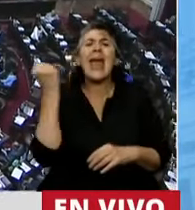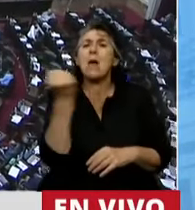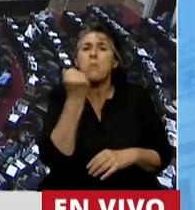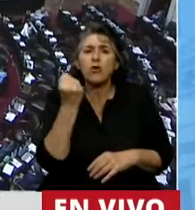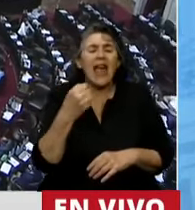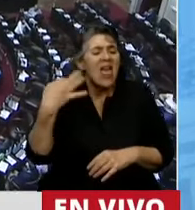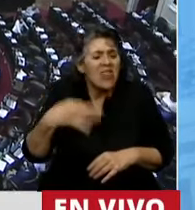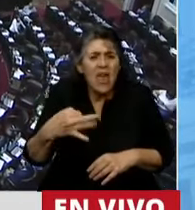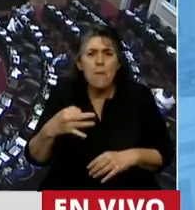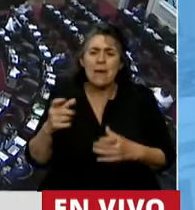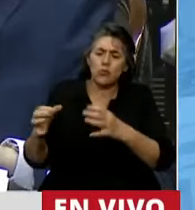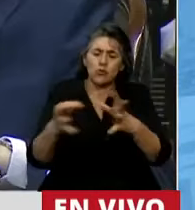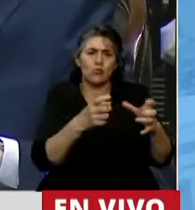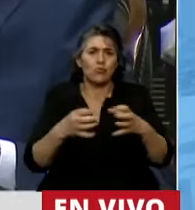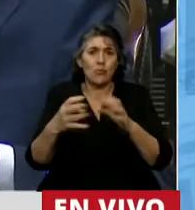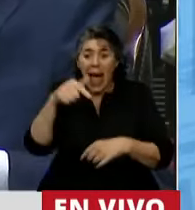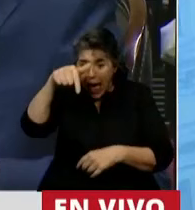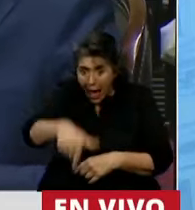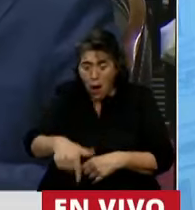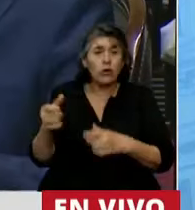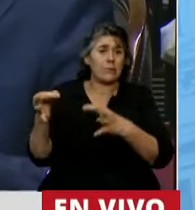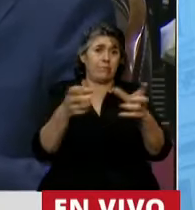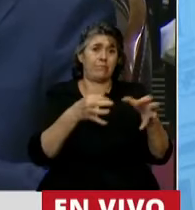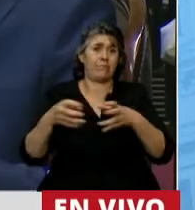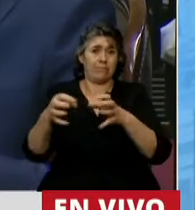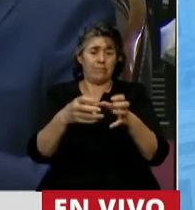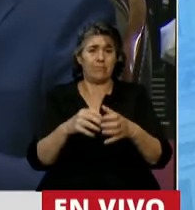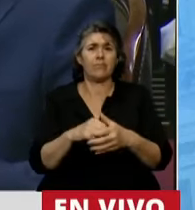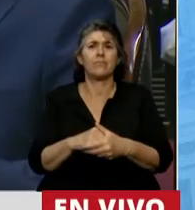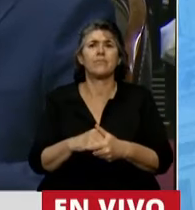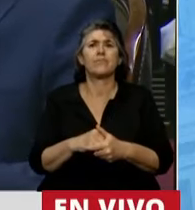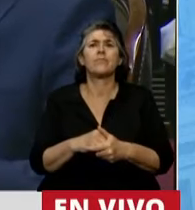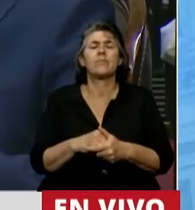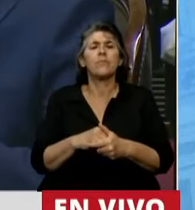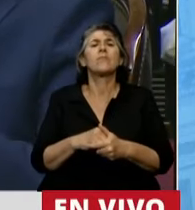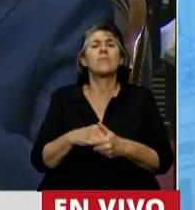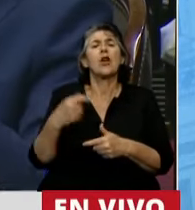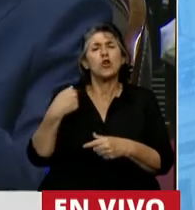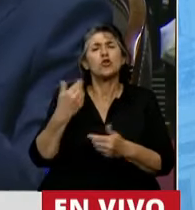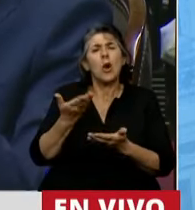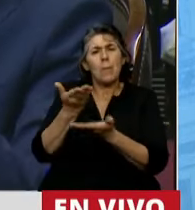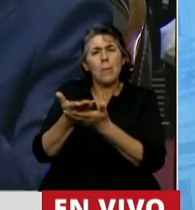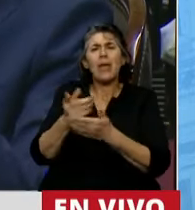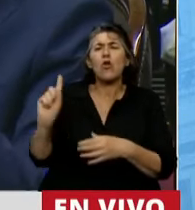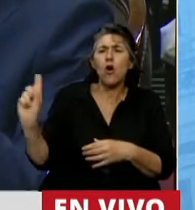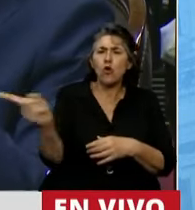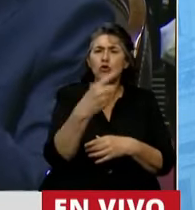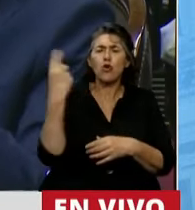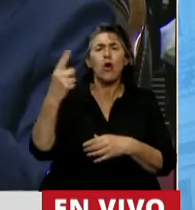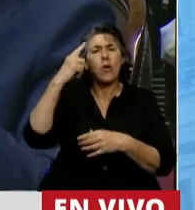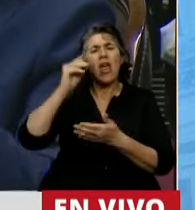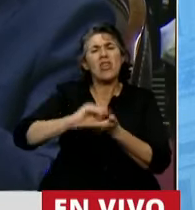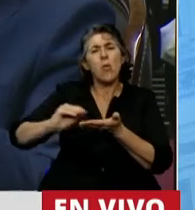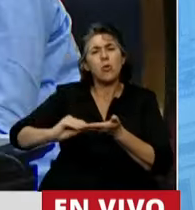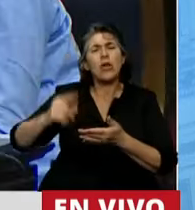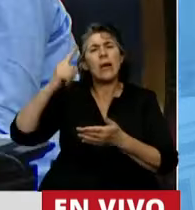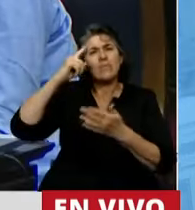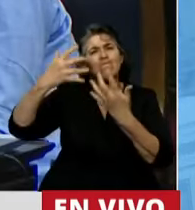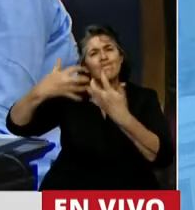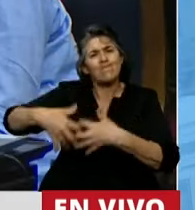debemos hacerlo. En todo caso, llamo a la reflexión a todos los diputados y a las diputadas a